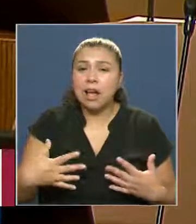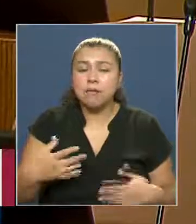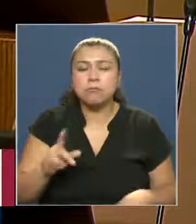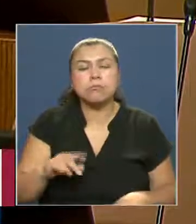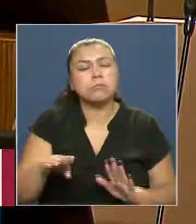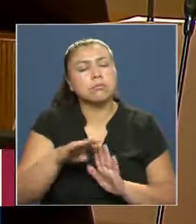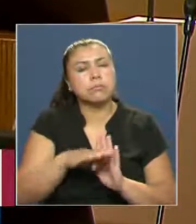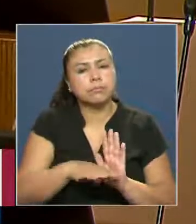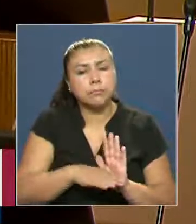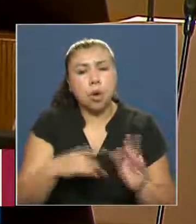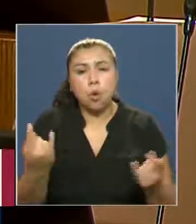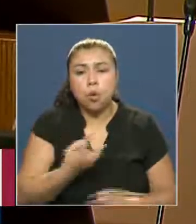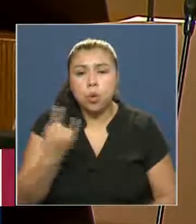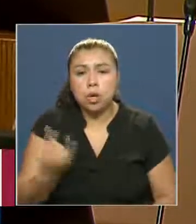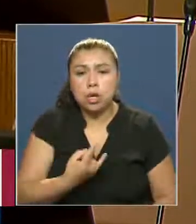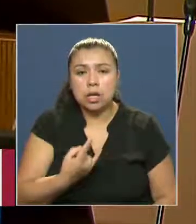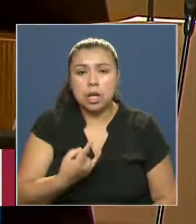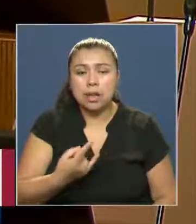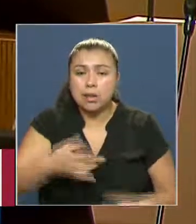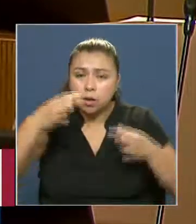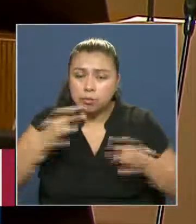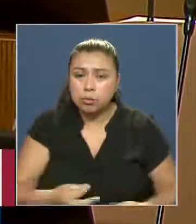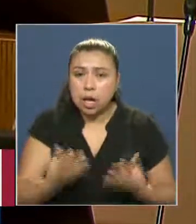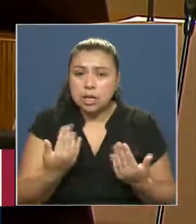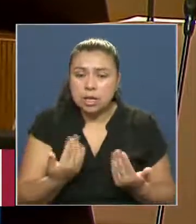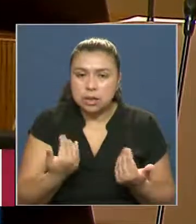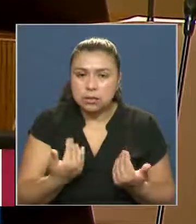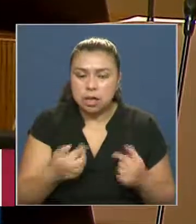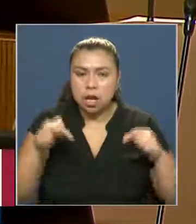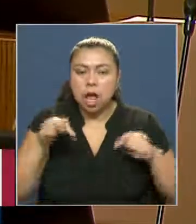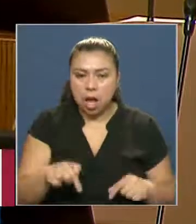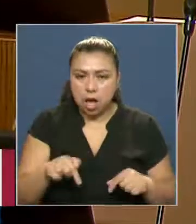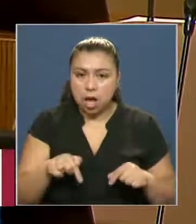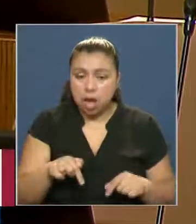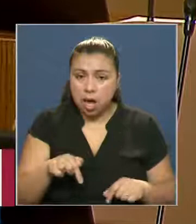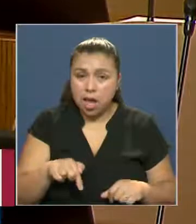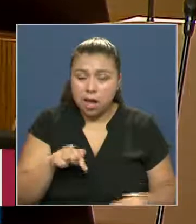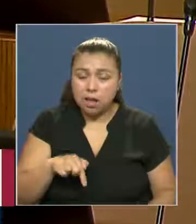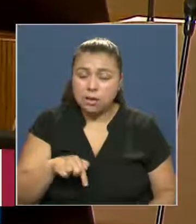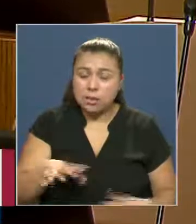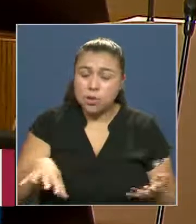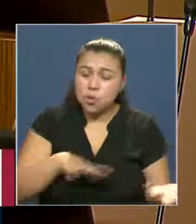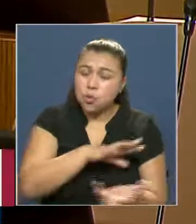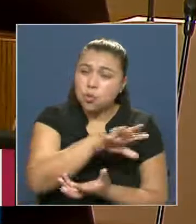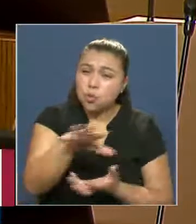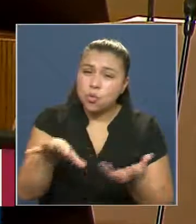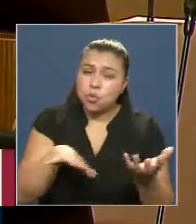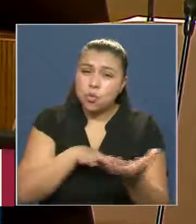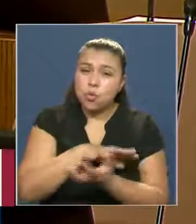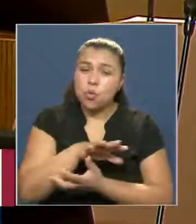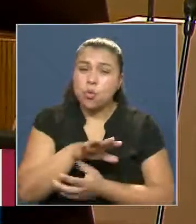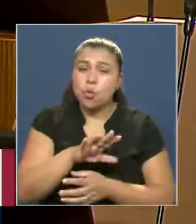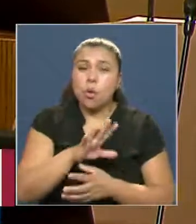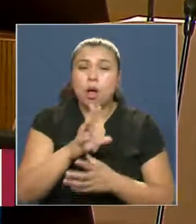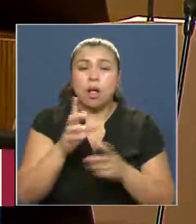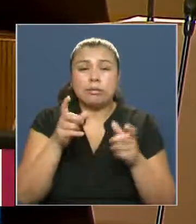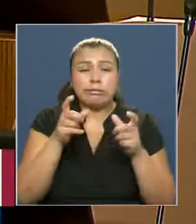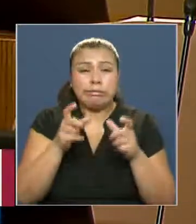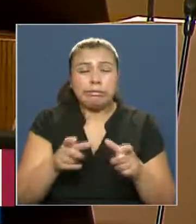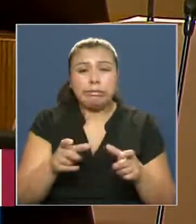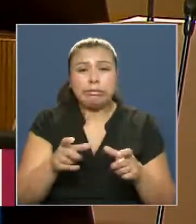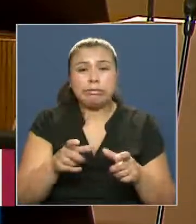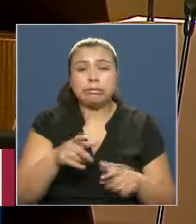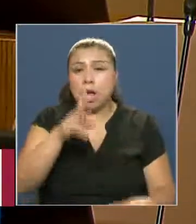tomando medidas urgentes, concretas y necesarias, esto va a ser una crisis que no va a tener control como en países como